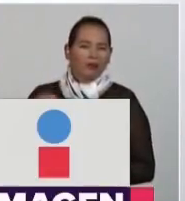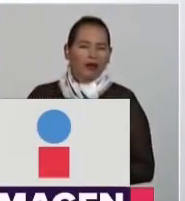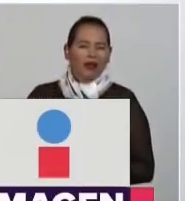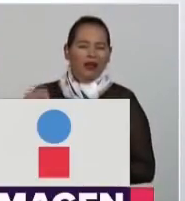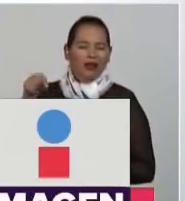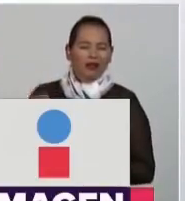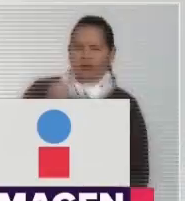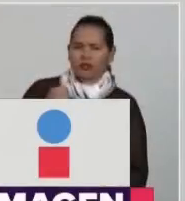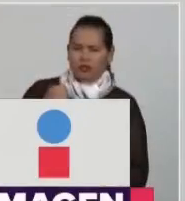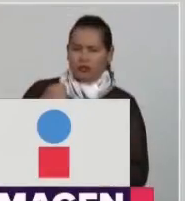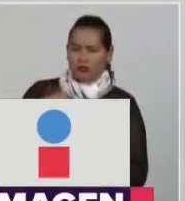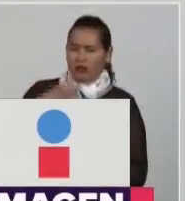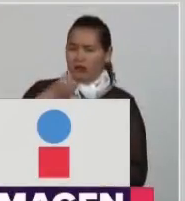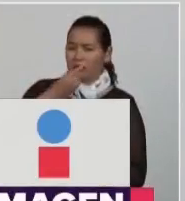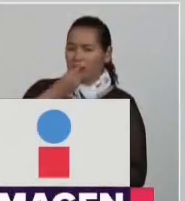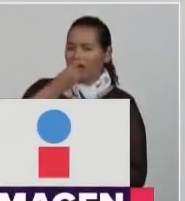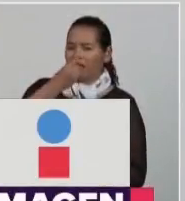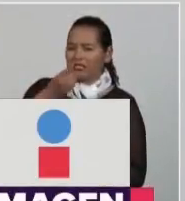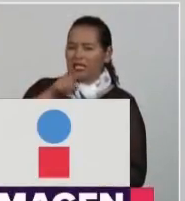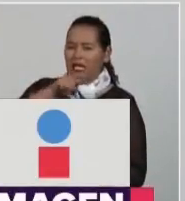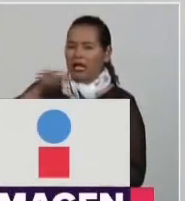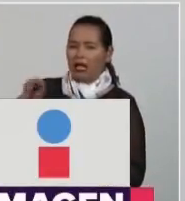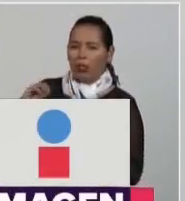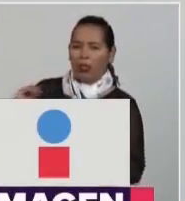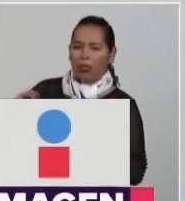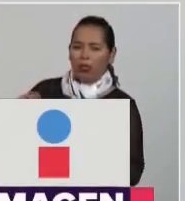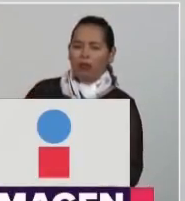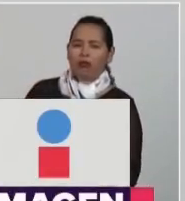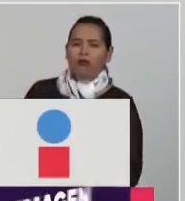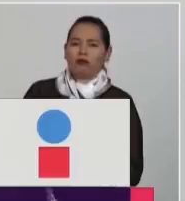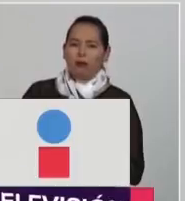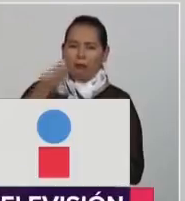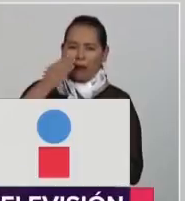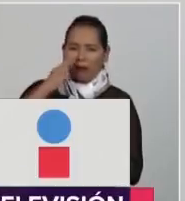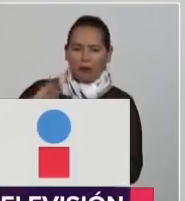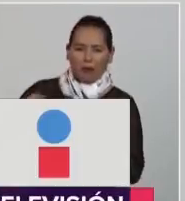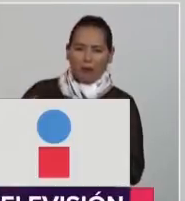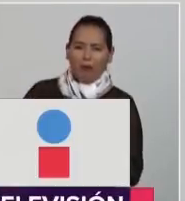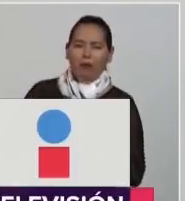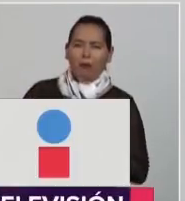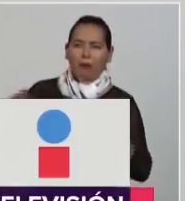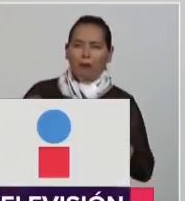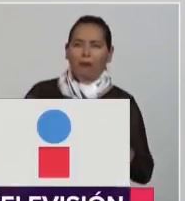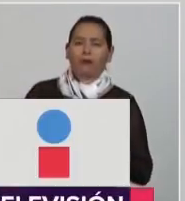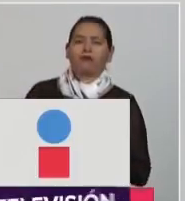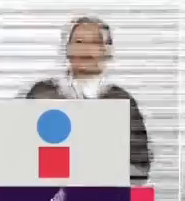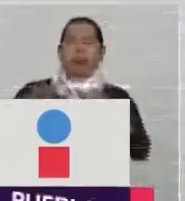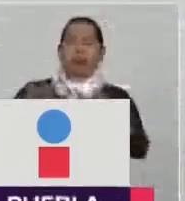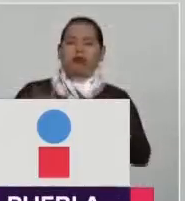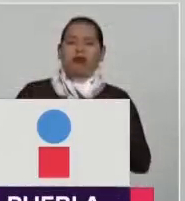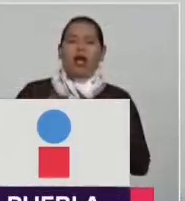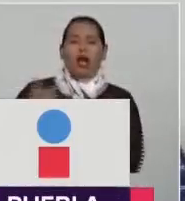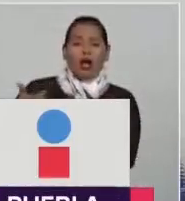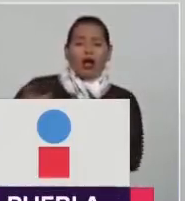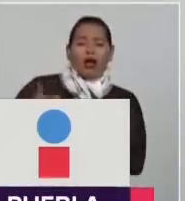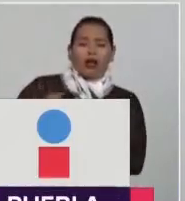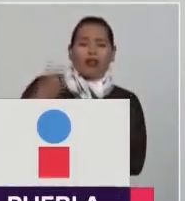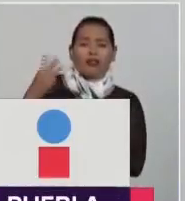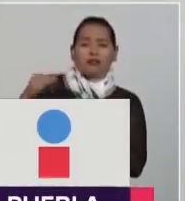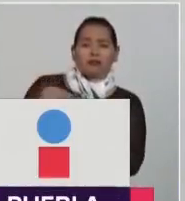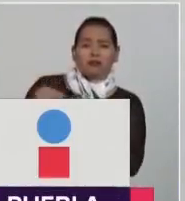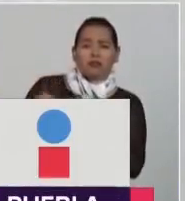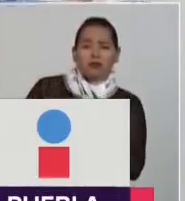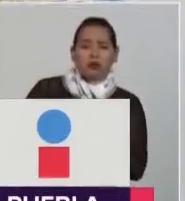señor chang yo lo respeto a usted no me va a contestar y no le va a contestar por miedo porque no sabe por qué él está